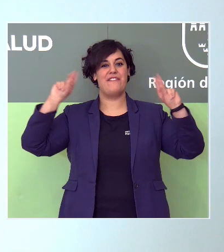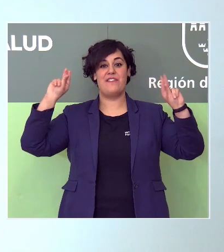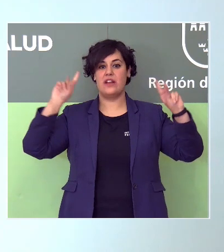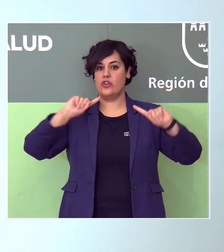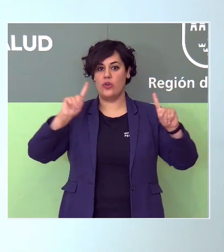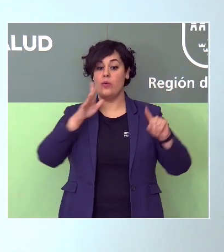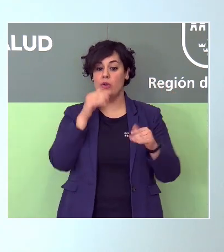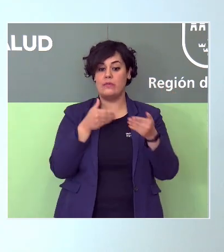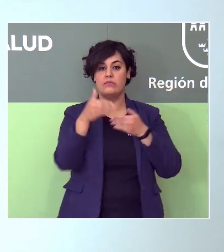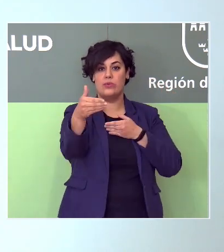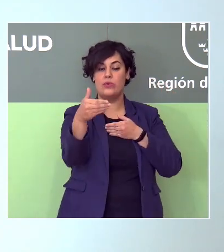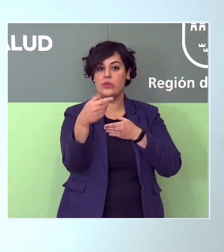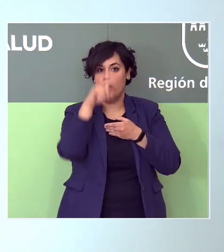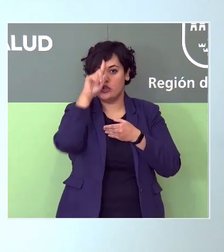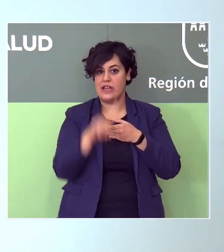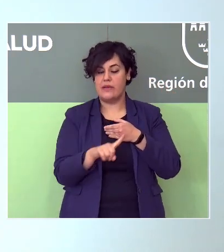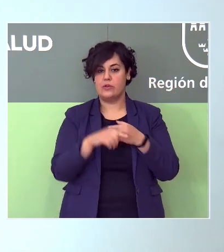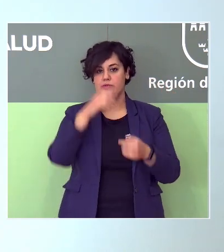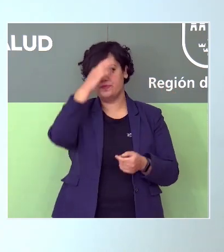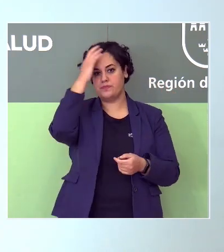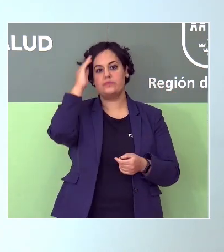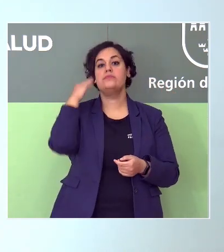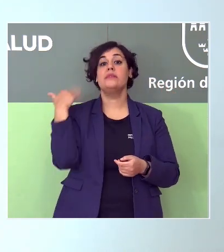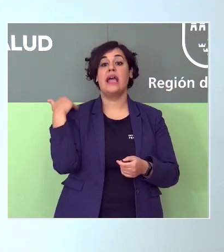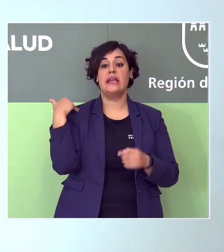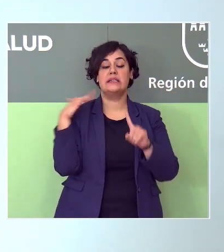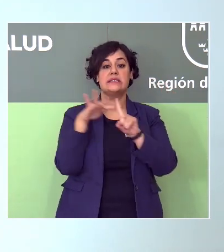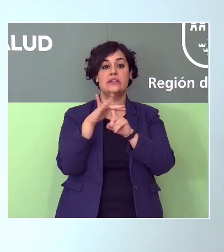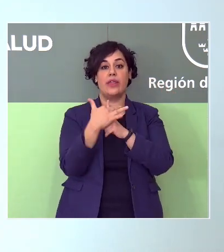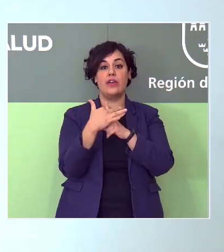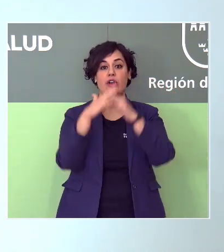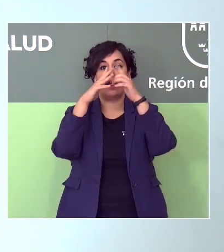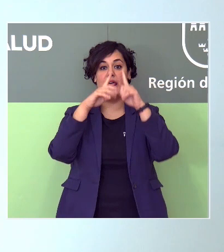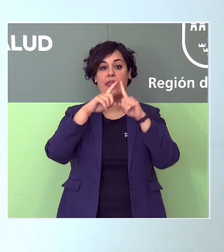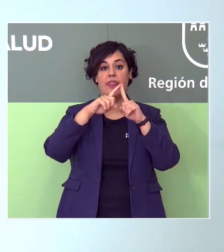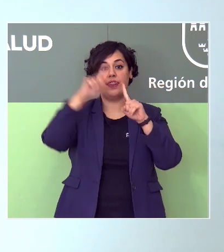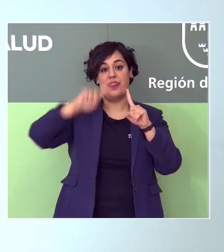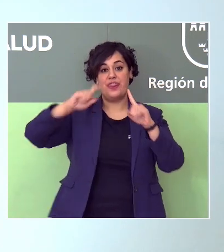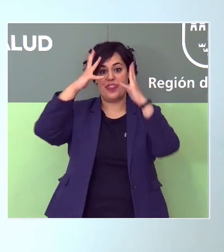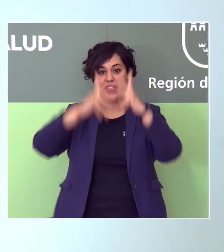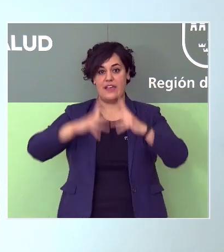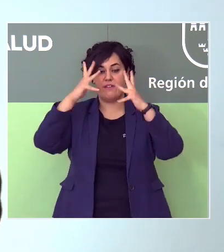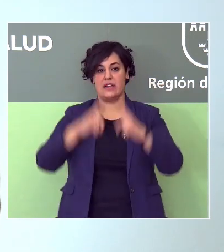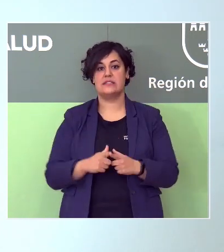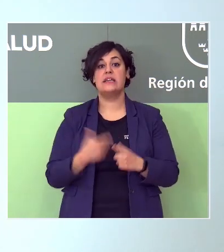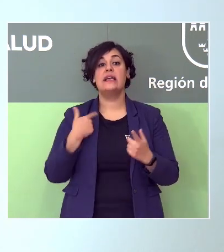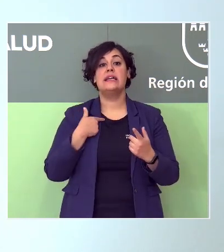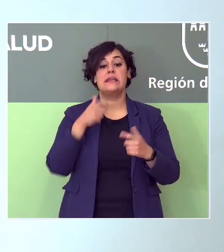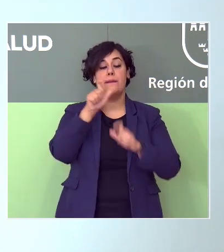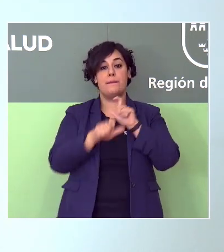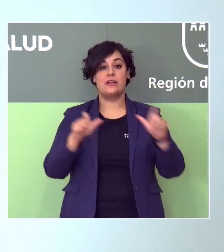desconocemos todavía mucho. La situación a día de ayer nos dejaba las siguientes cifras. El número acumulado de residentes afectados